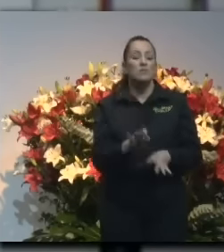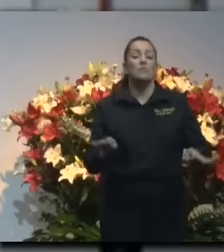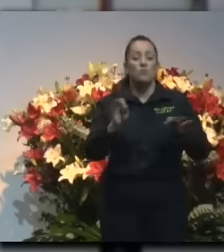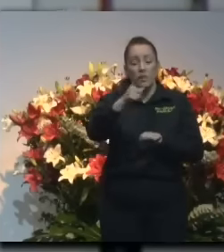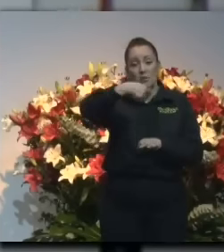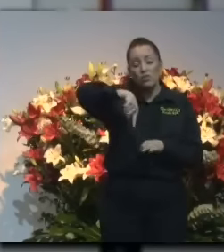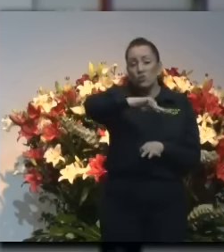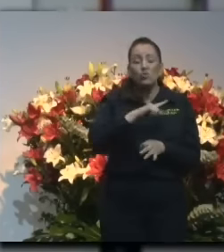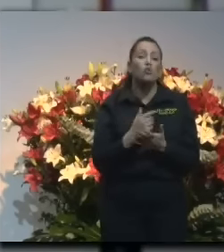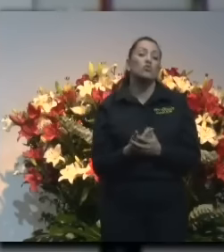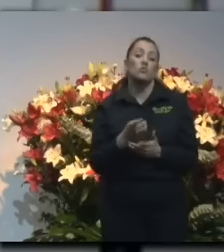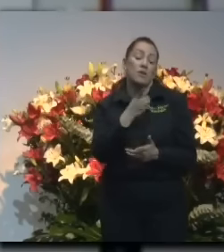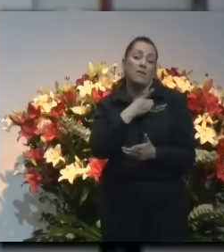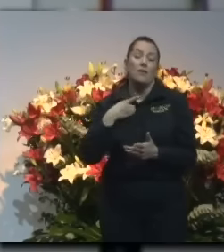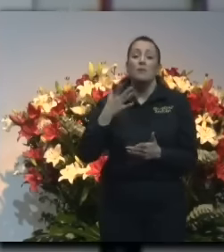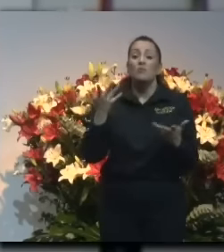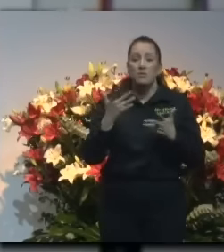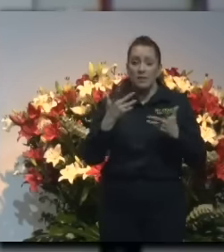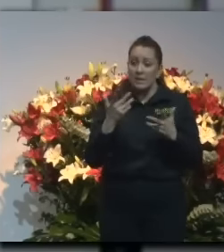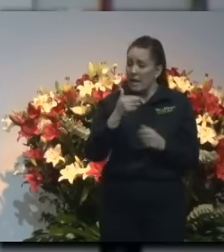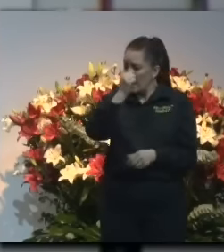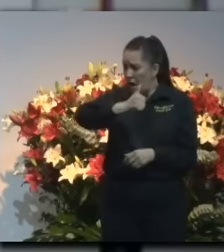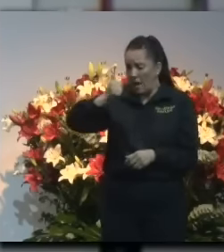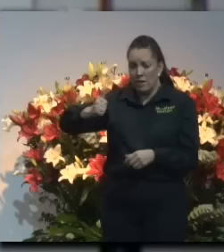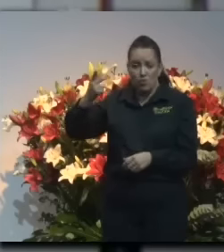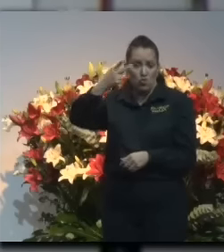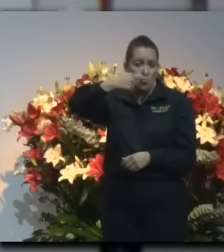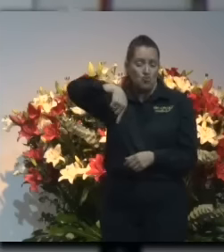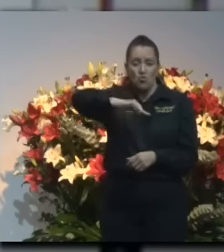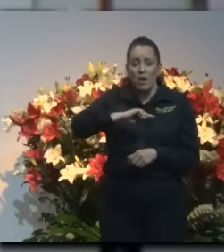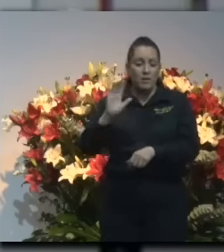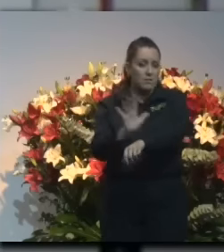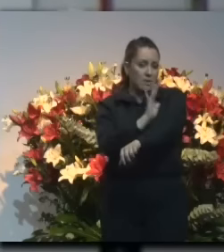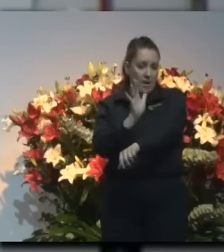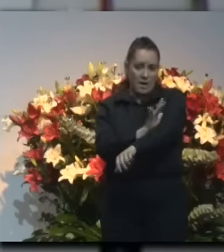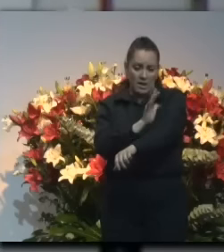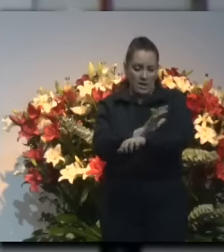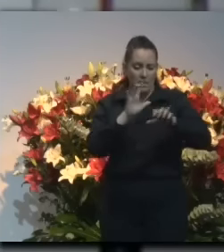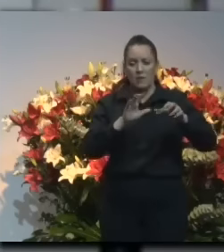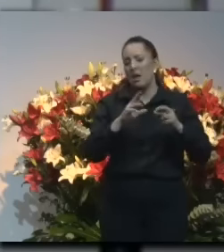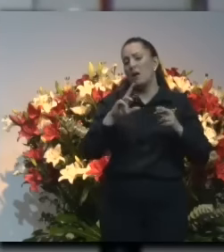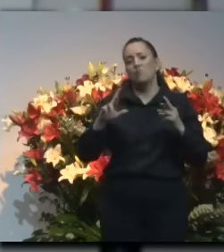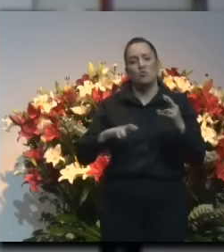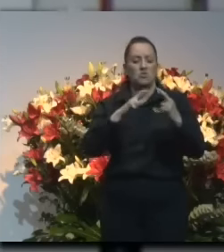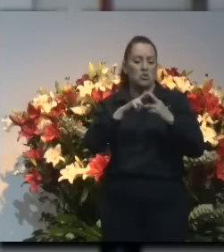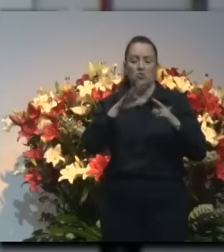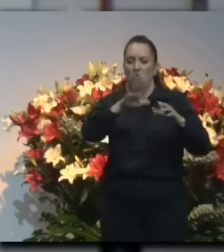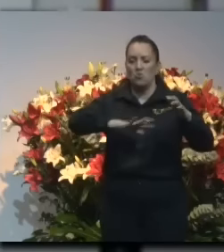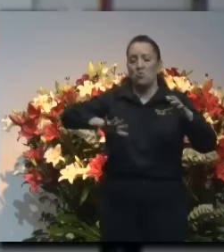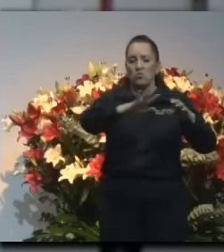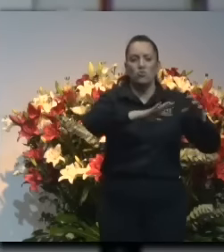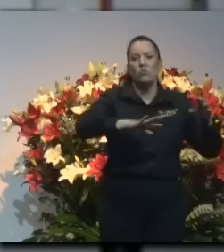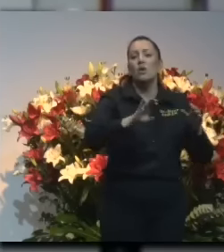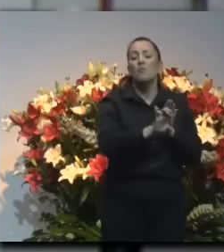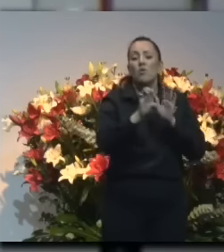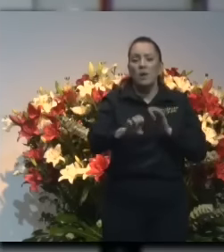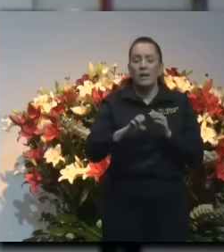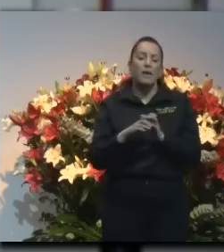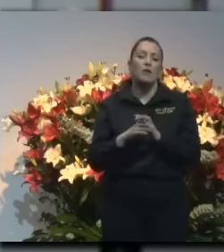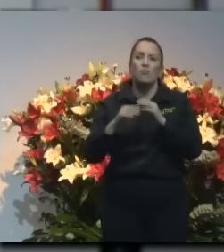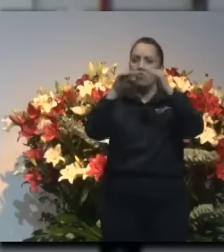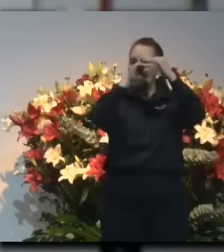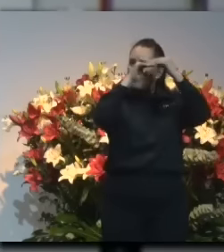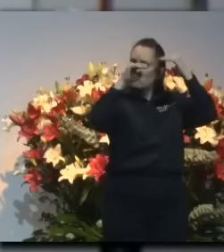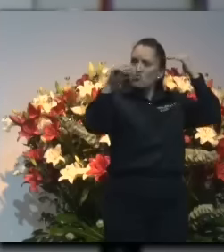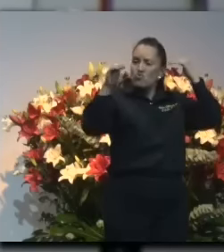exenta, que es la posibilidad que tú generes tu energía de manera local, sin tantos permisos. Por ejemplo, pones tus celdas solares, hoy